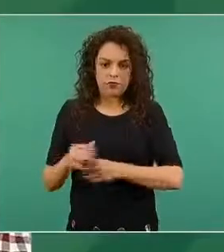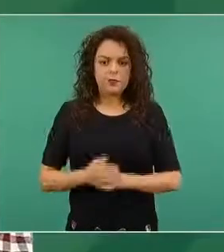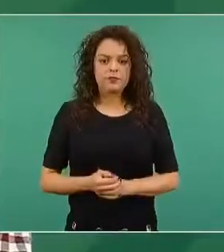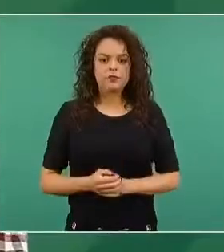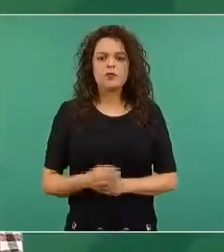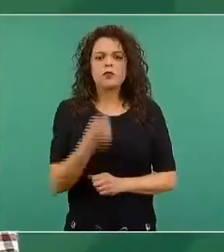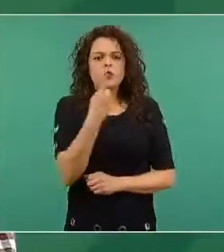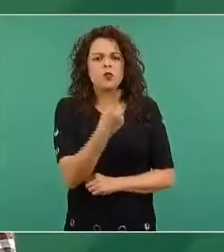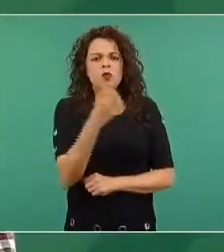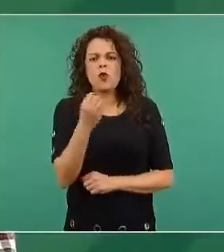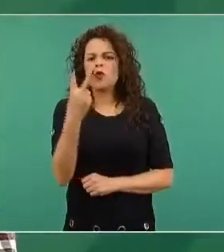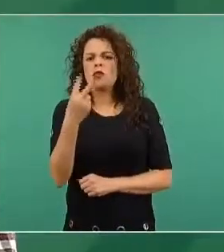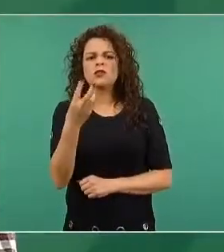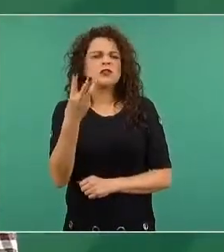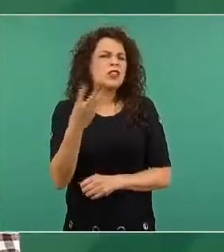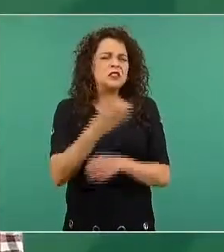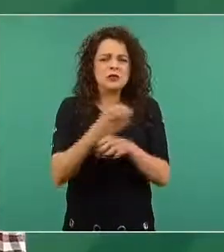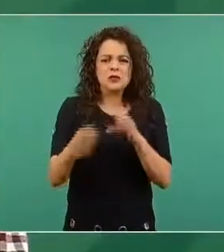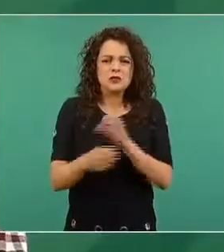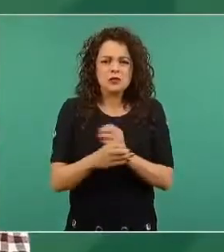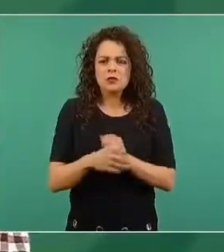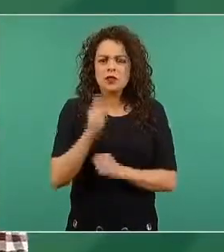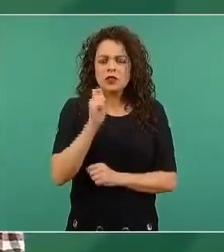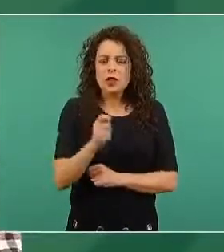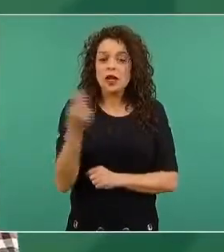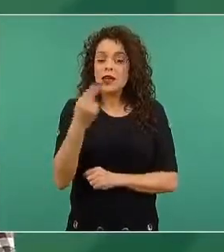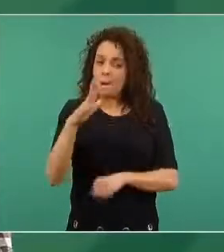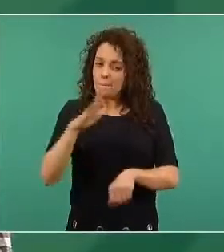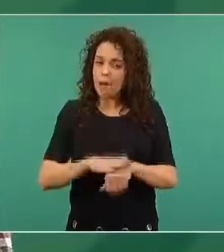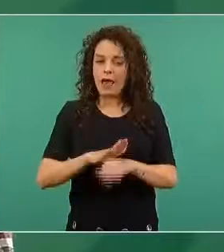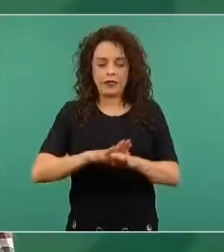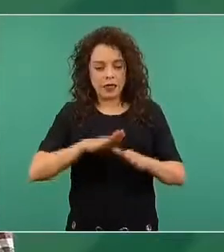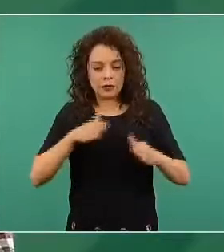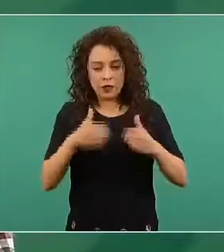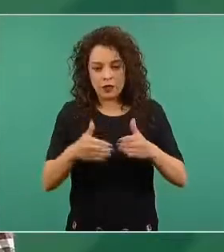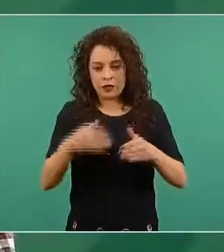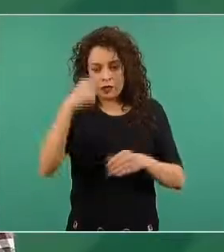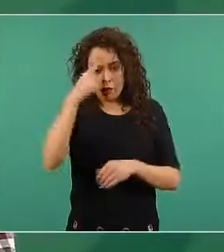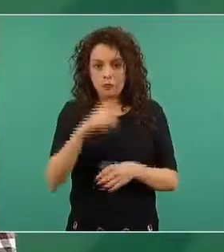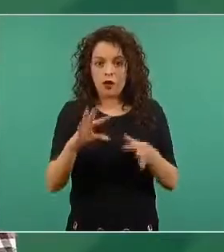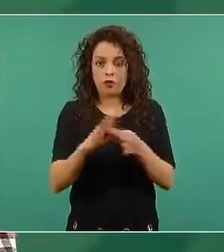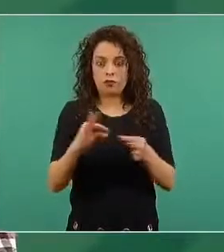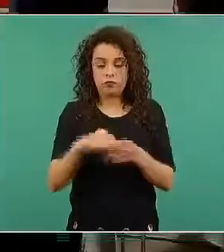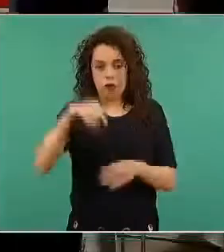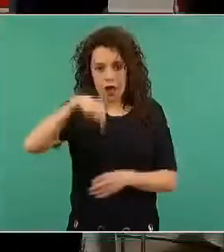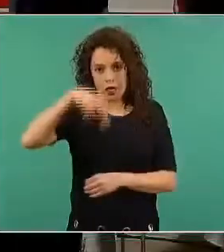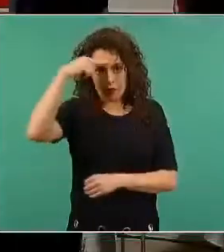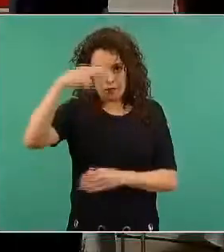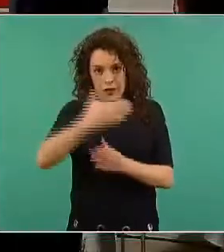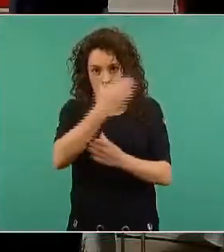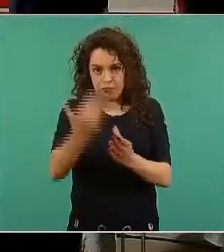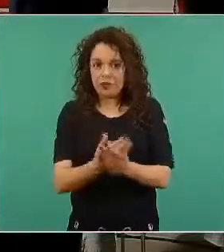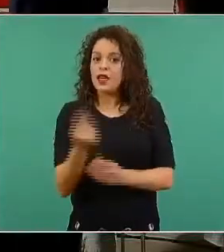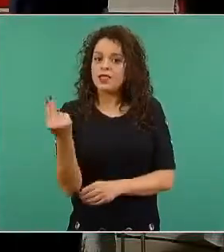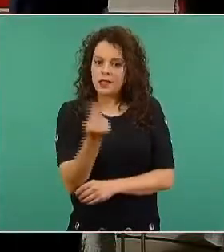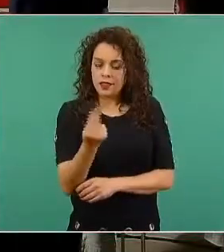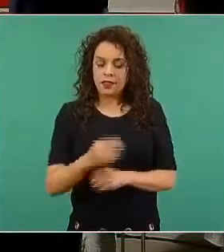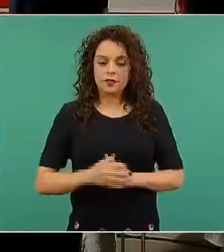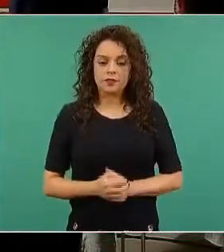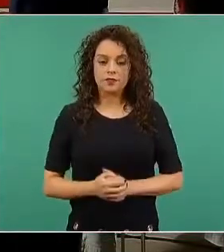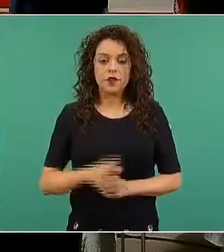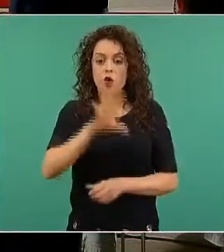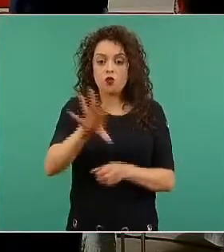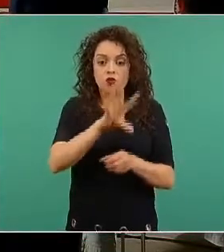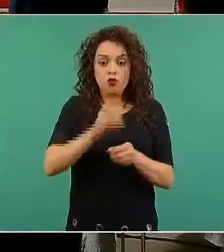había 2 o 3 detalles que tenían que ser específicos para el expediente mexicano. Todo esto está haciéndolo COFEPRIS,